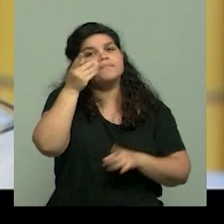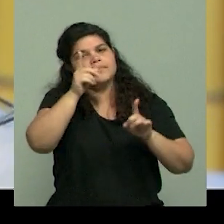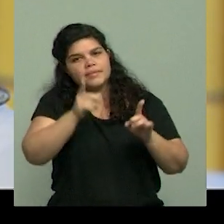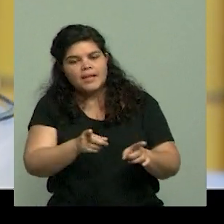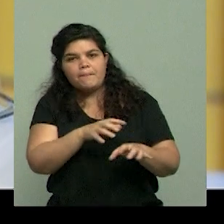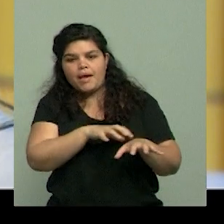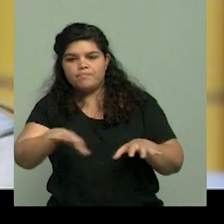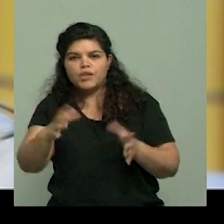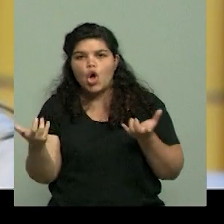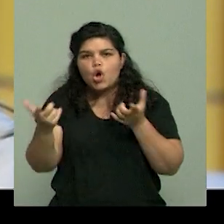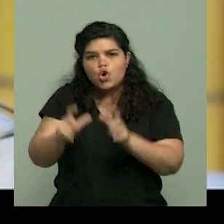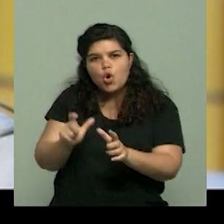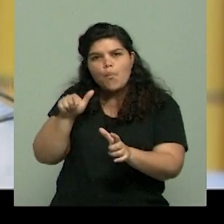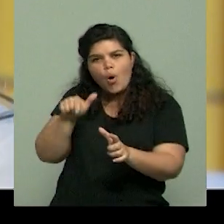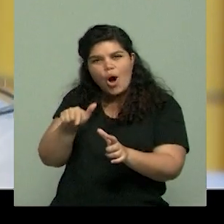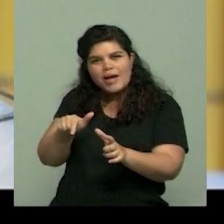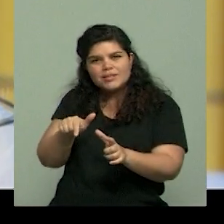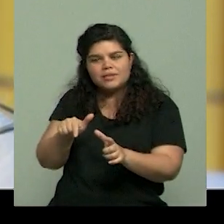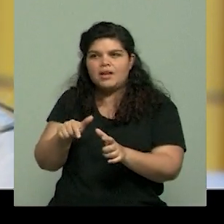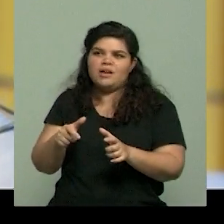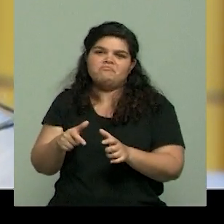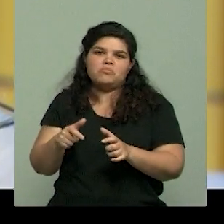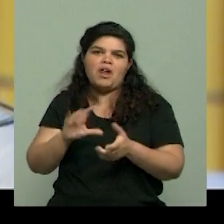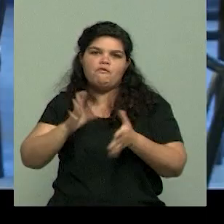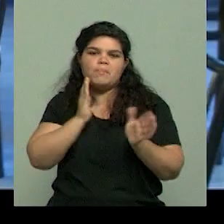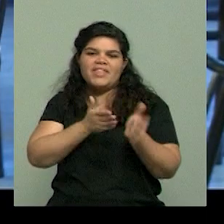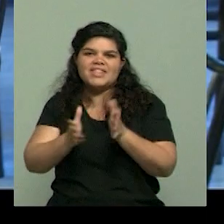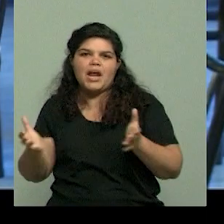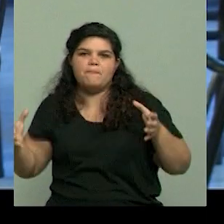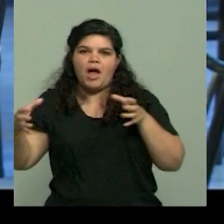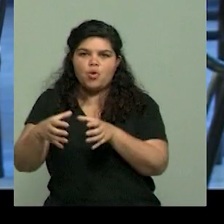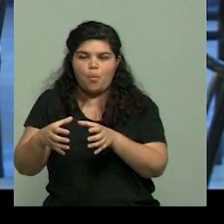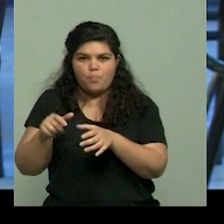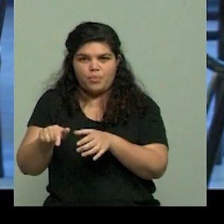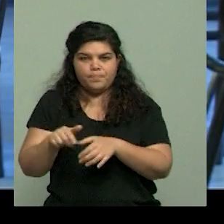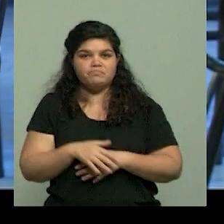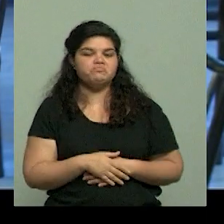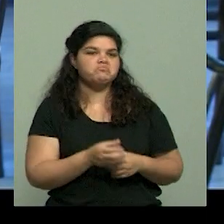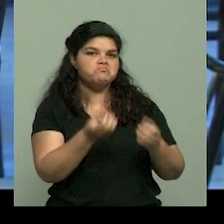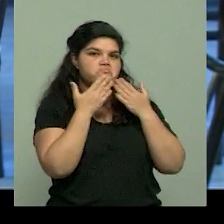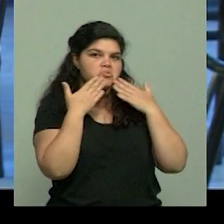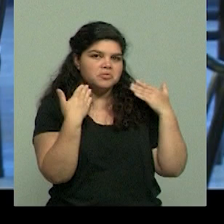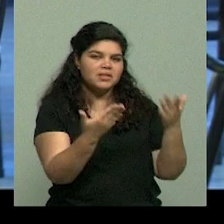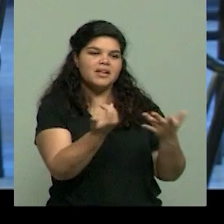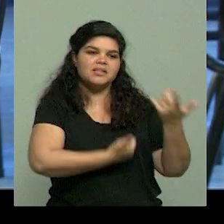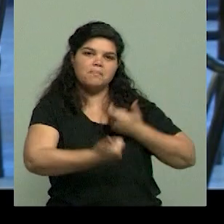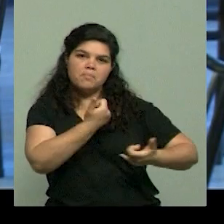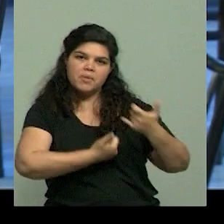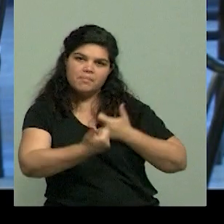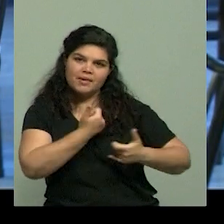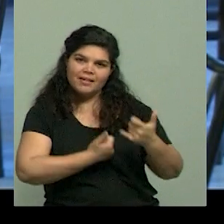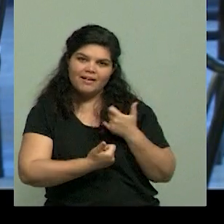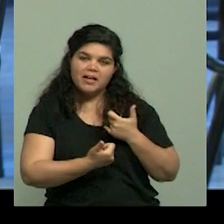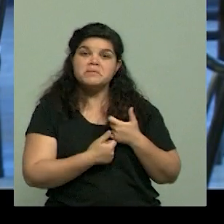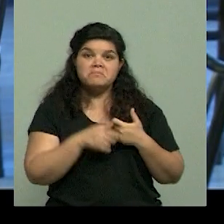grupos con objetivos terapéuticos, terapia grupal. Lula, muchísimas gracias por tu tiempo, por esta explicación, ¿no? Y saber